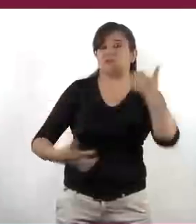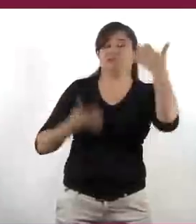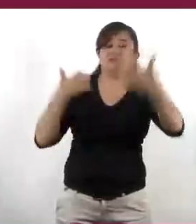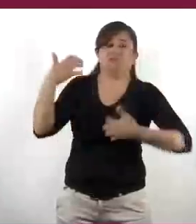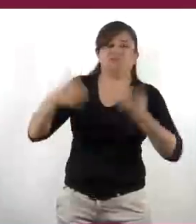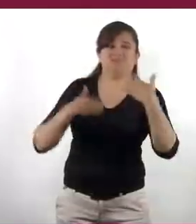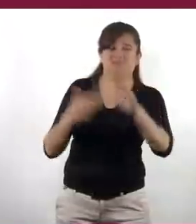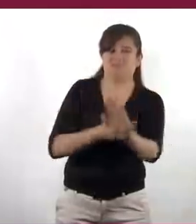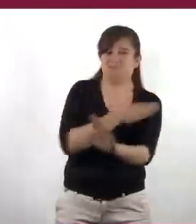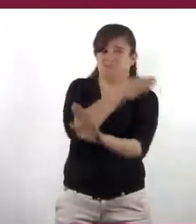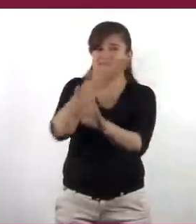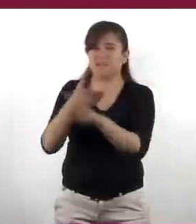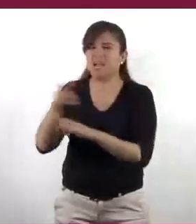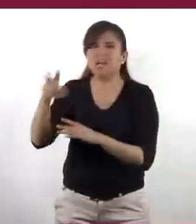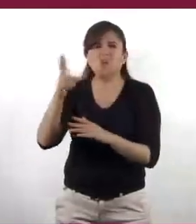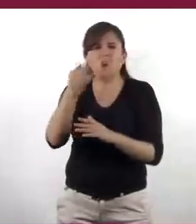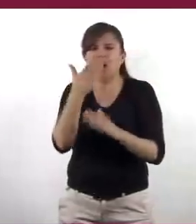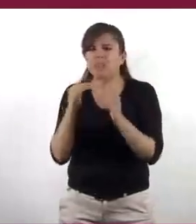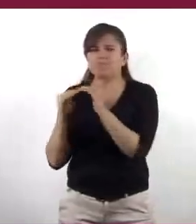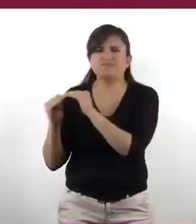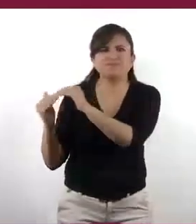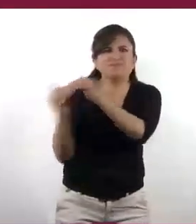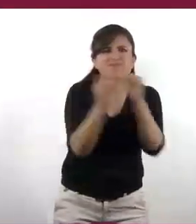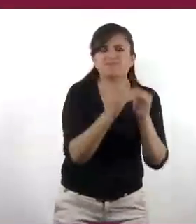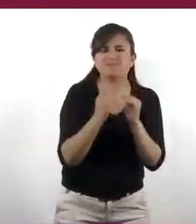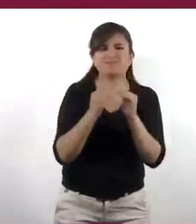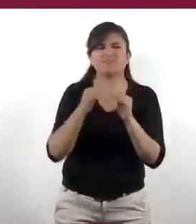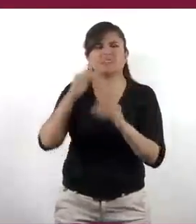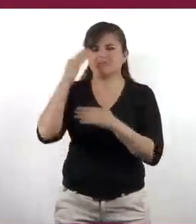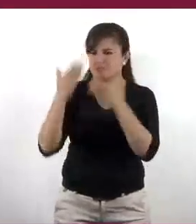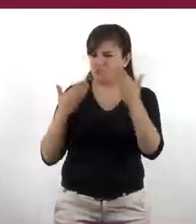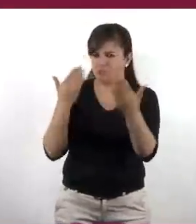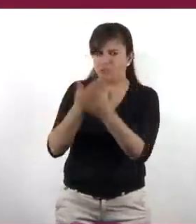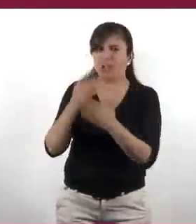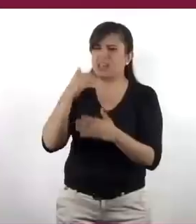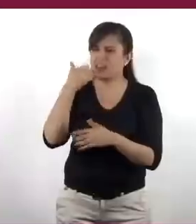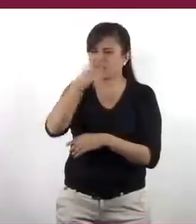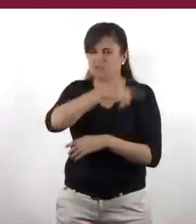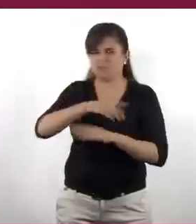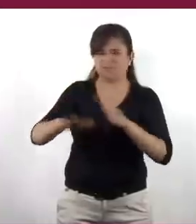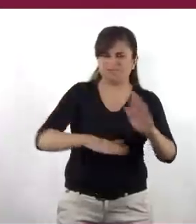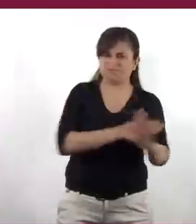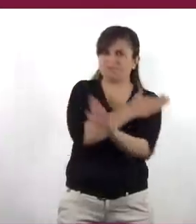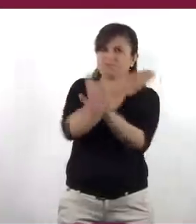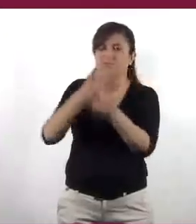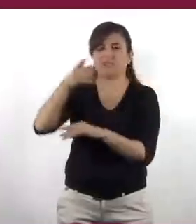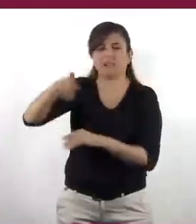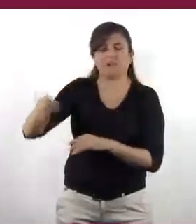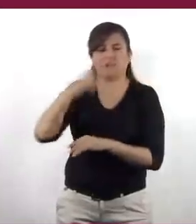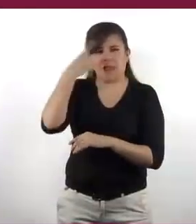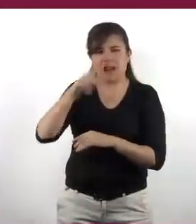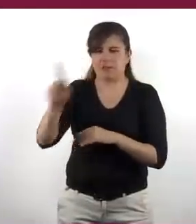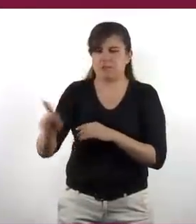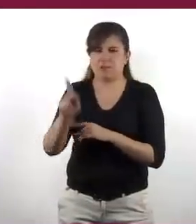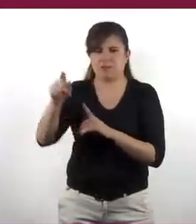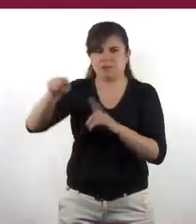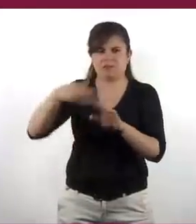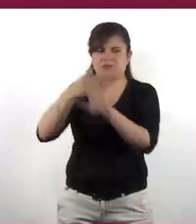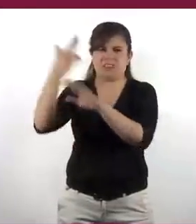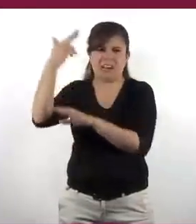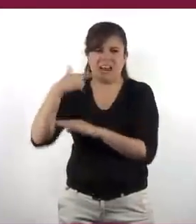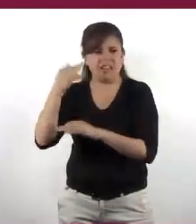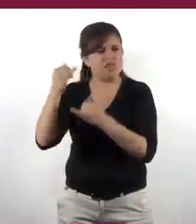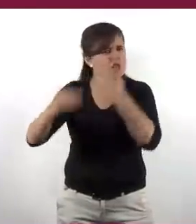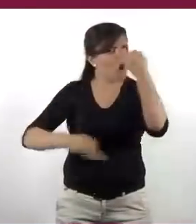contra la desigualdad, los criollos humanistas propusieron acabar con el sistema de tutela para los indígenas, hacer a todos